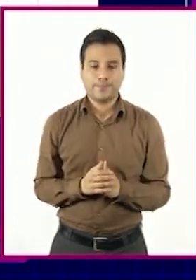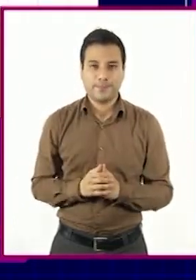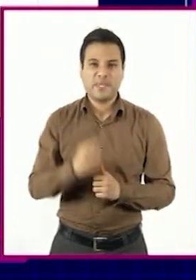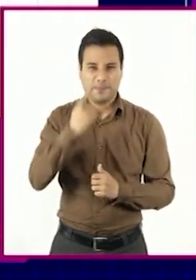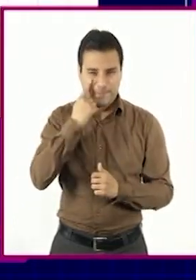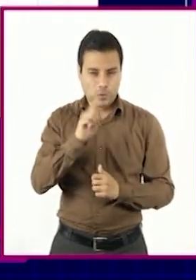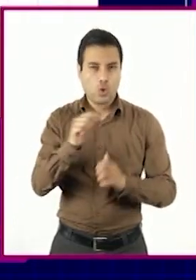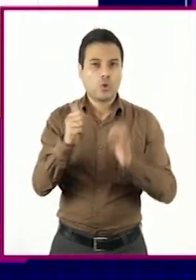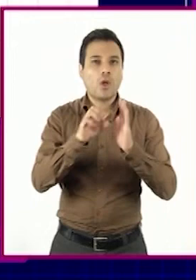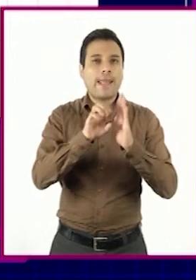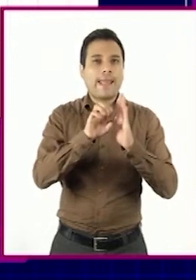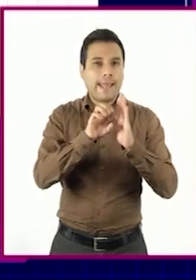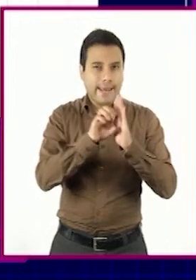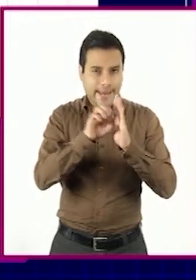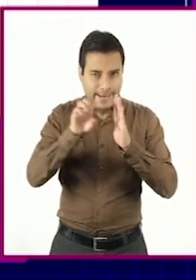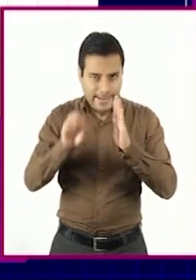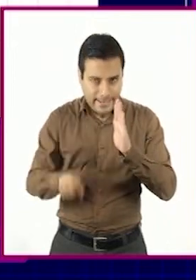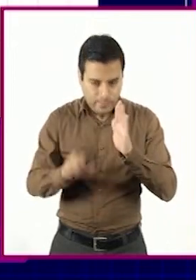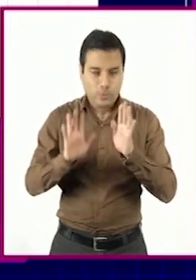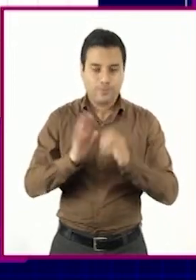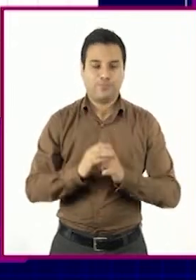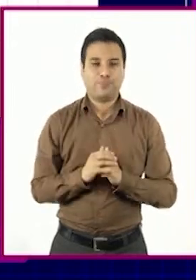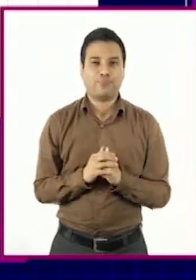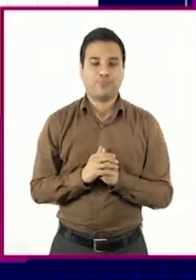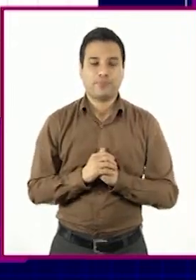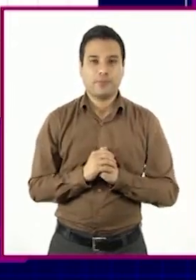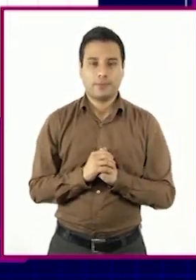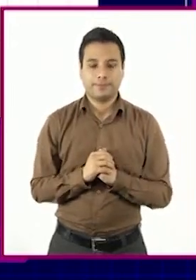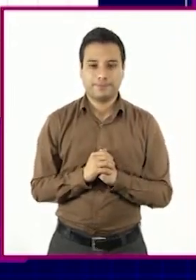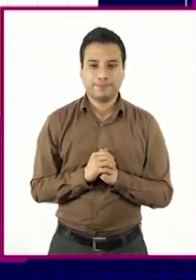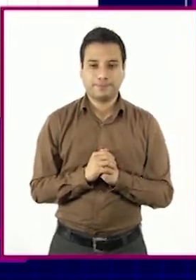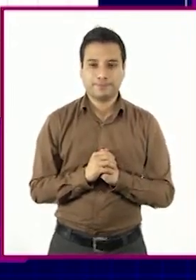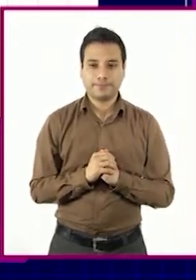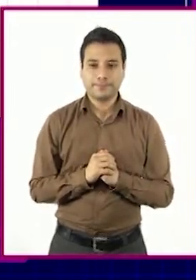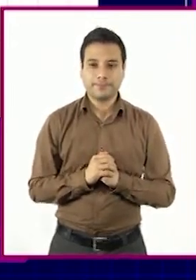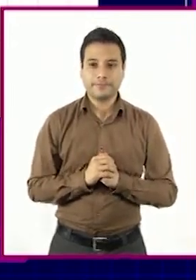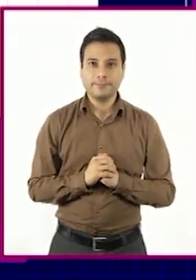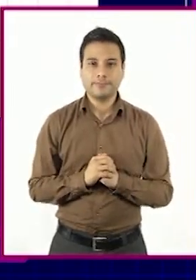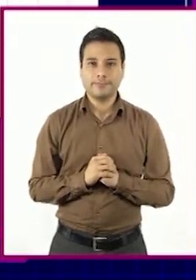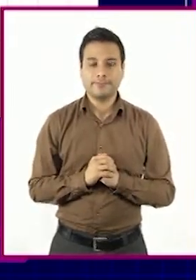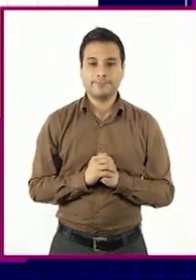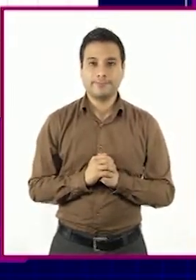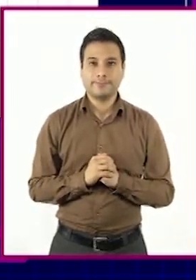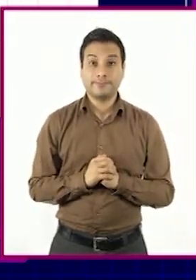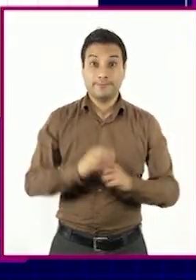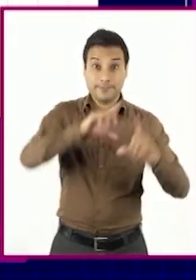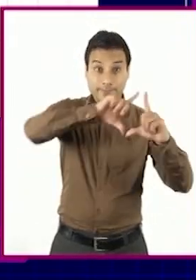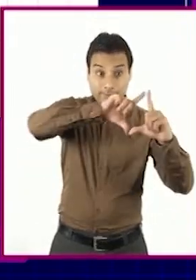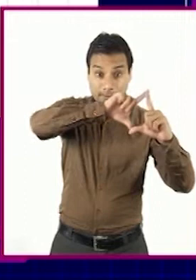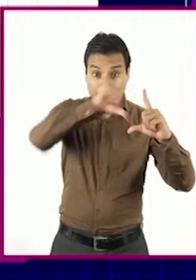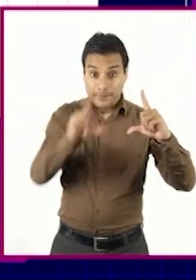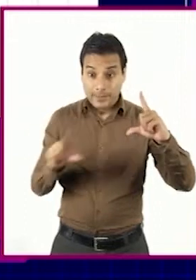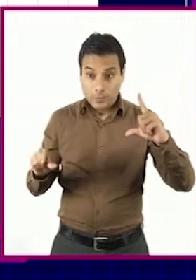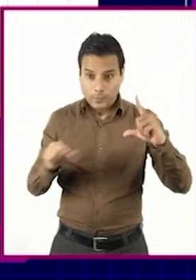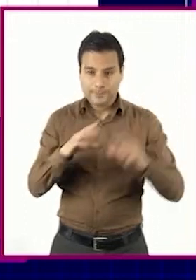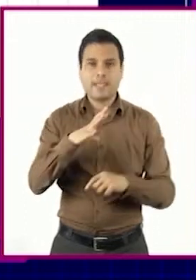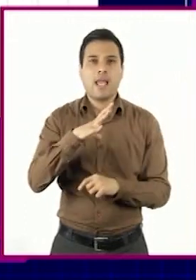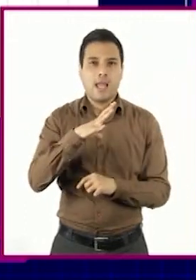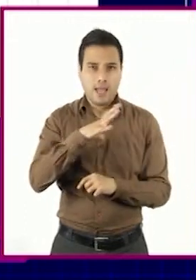Veamos otro ejemplo para analizar los elementos que componen una gráfica. En el país,